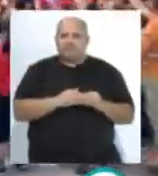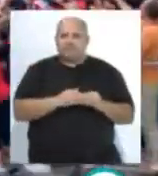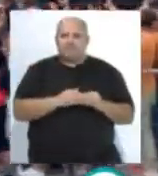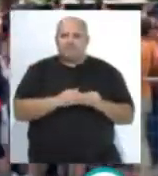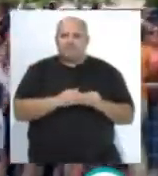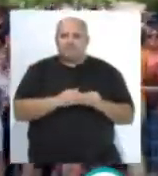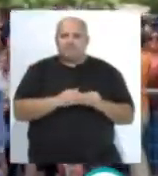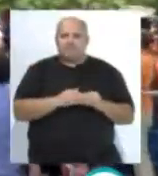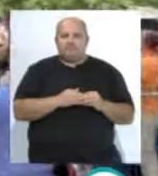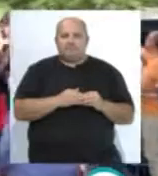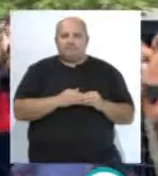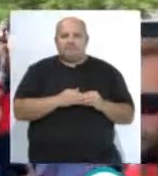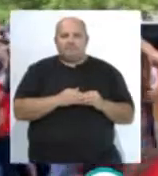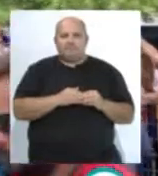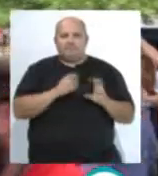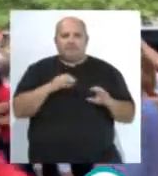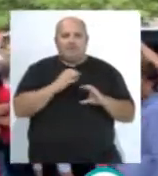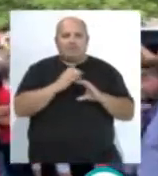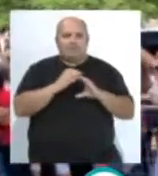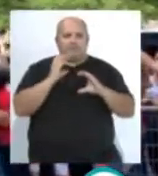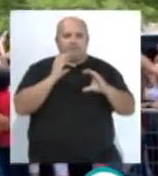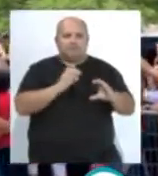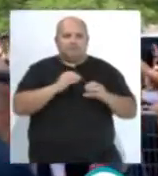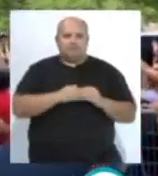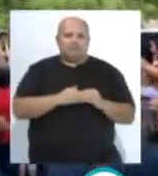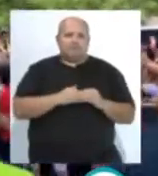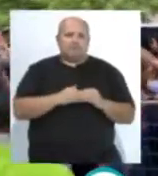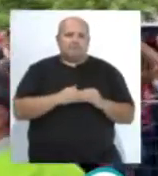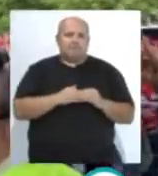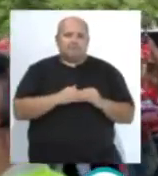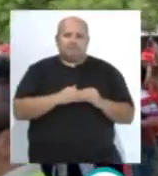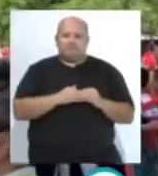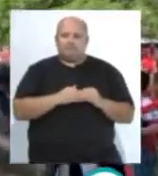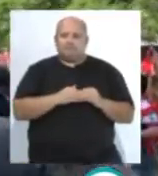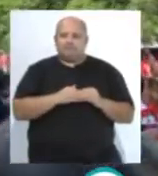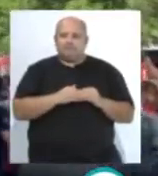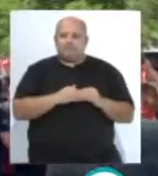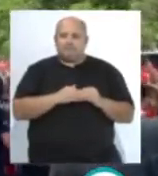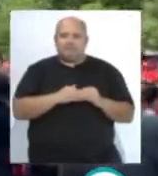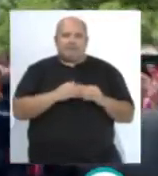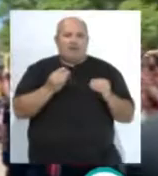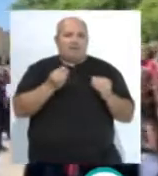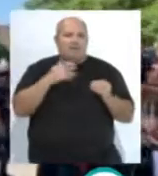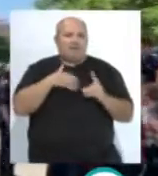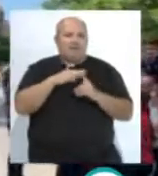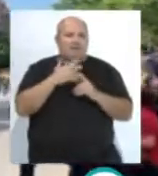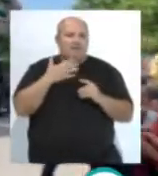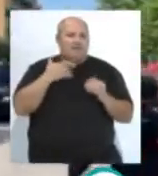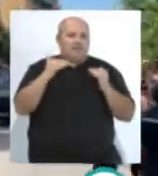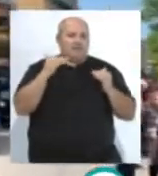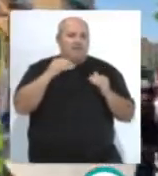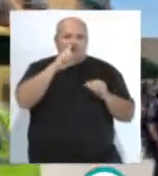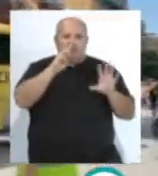celebrando y al Cádiz que venía con la ilusión por bandera de poder conseguir algo positivo. Ambiente similar al que se vivió la temporada